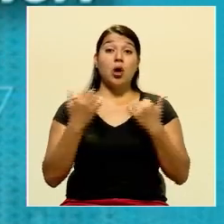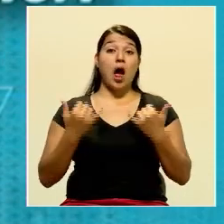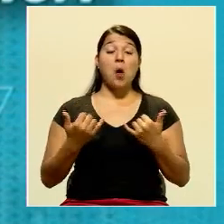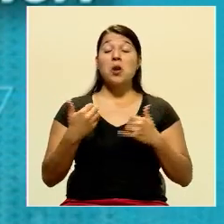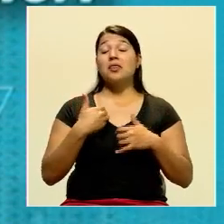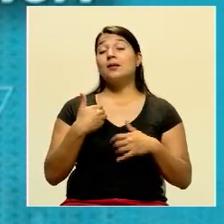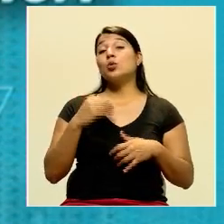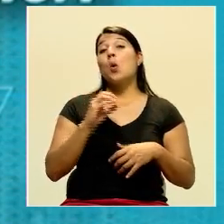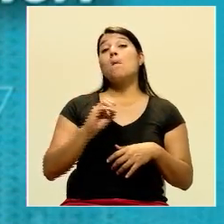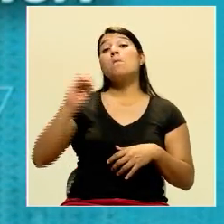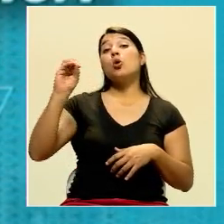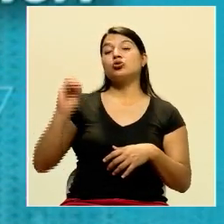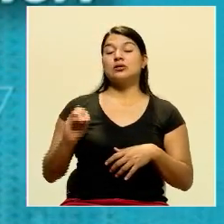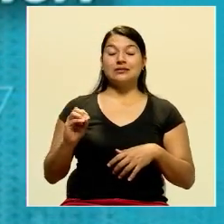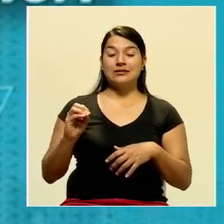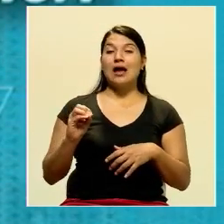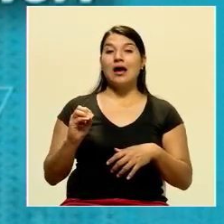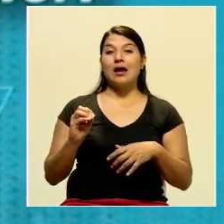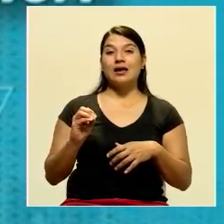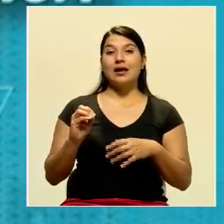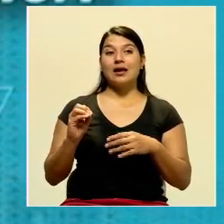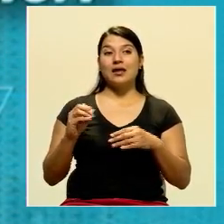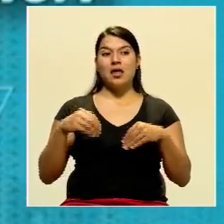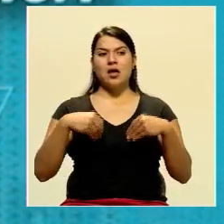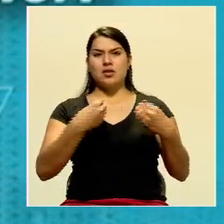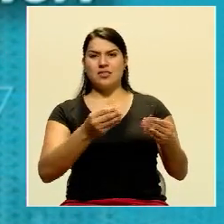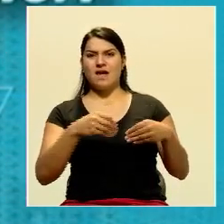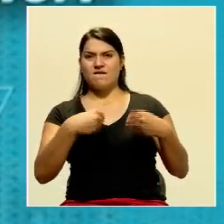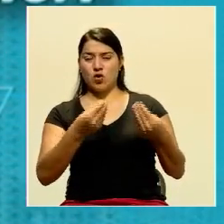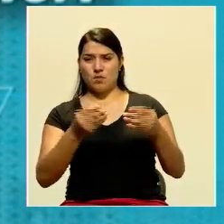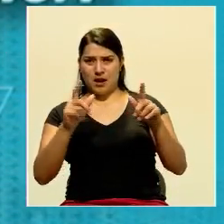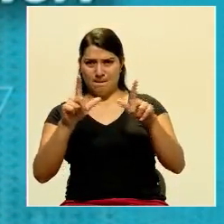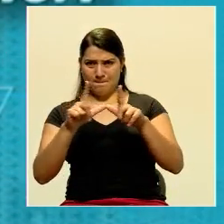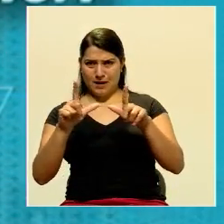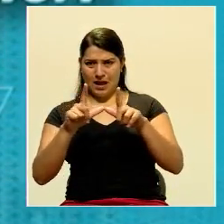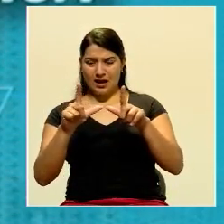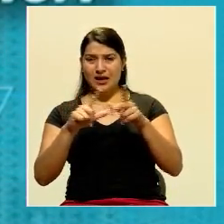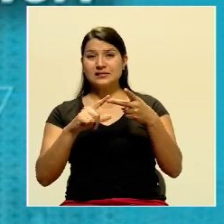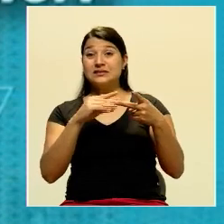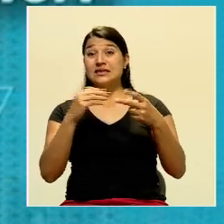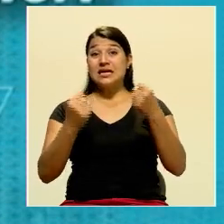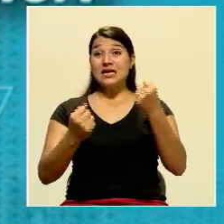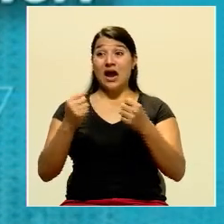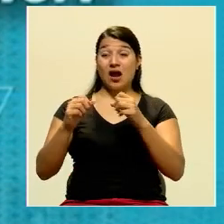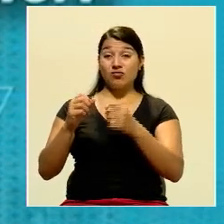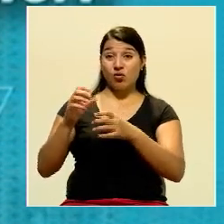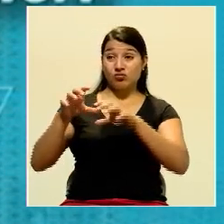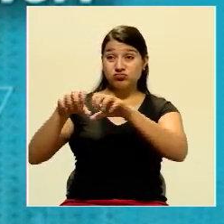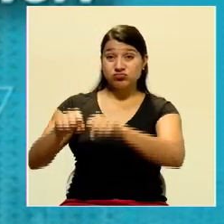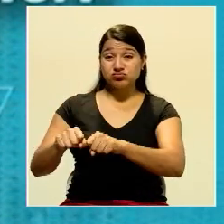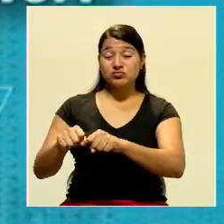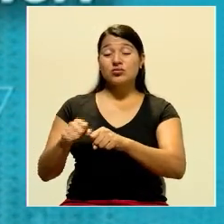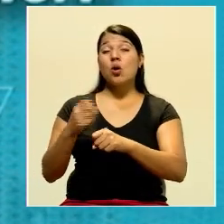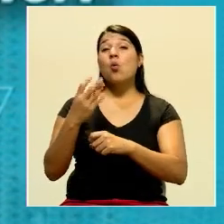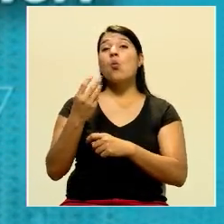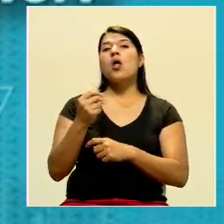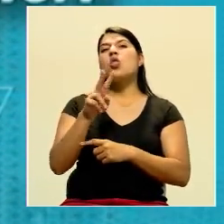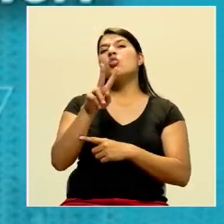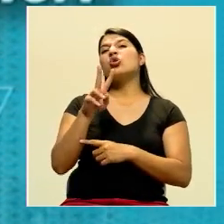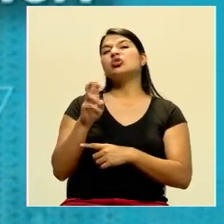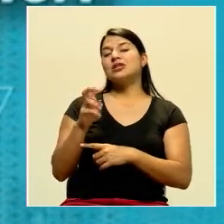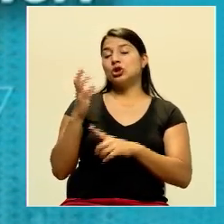de devolución de placas y de vehículos detenidos de más de 200 por